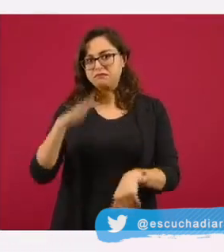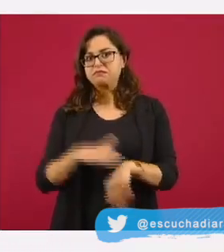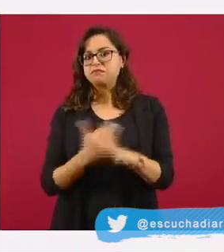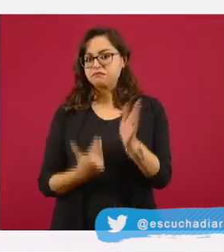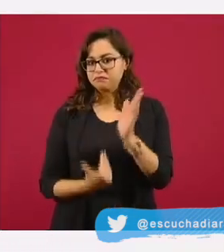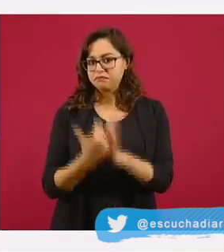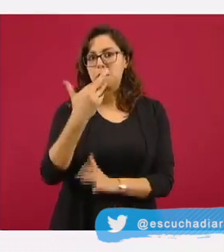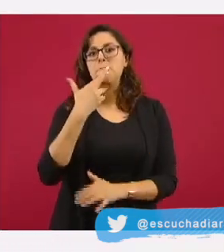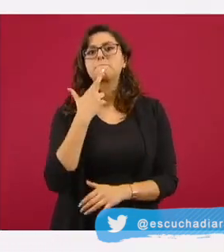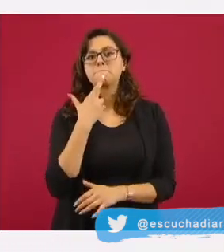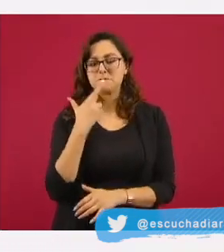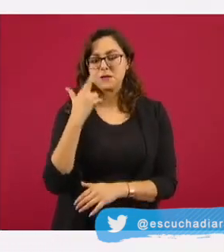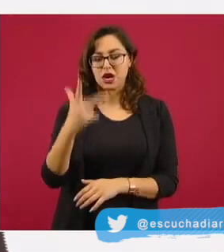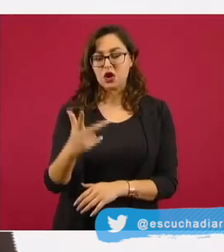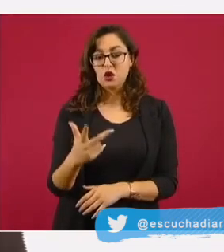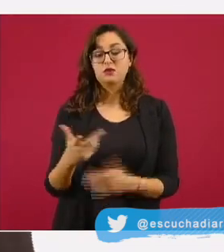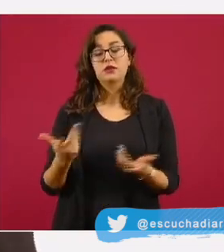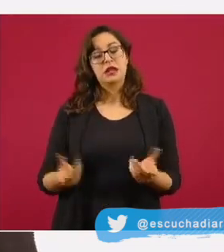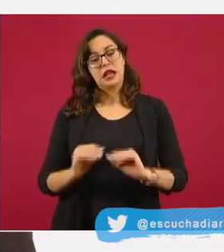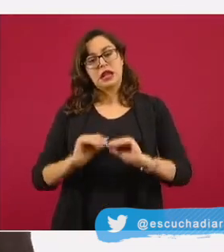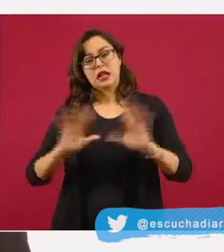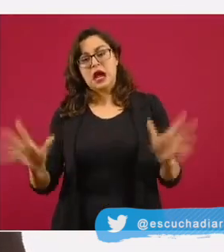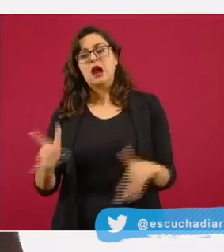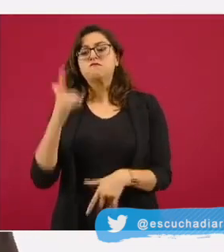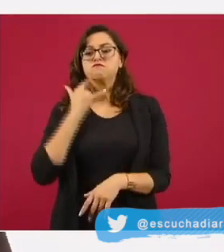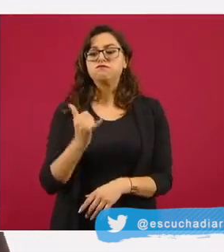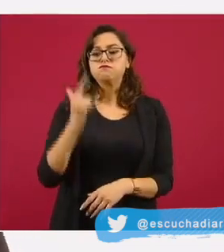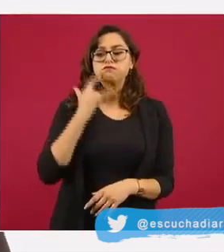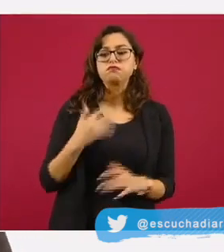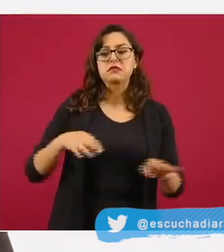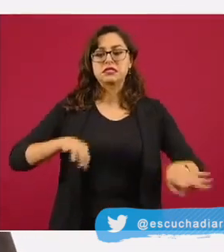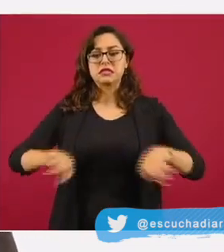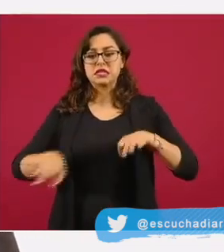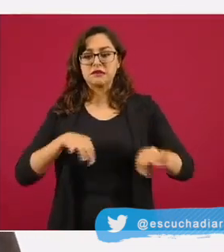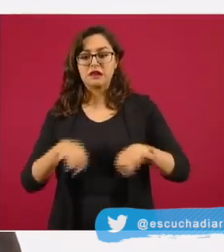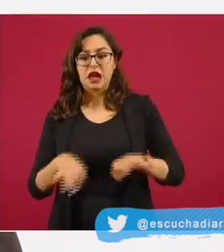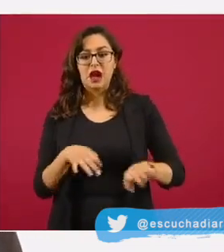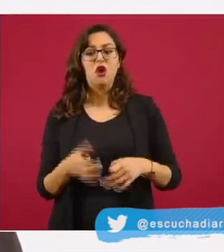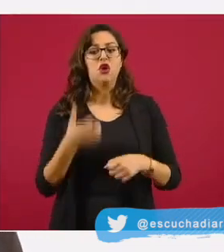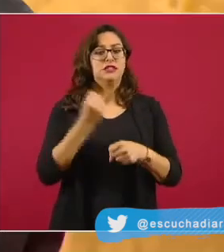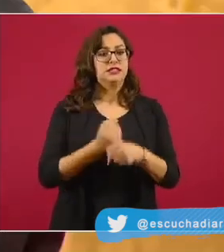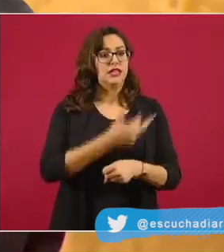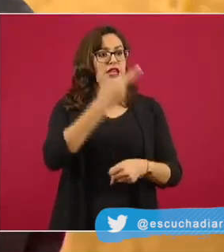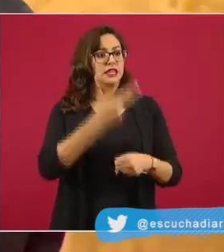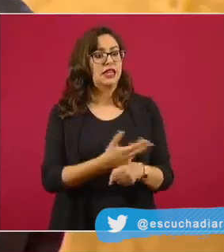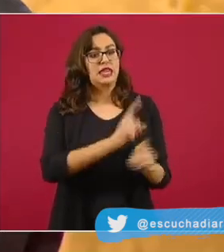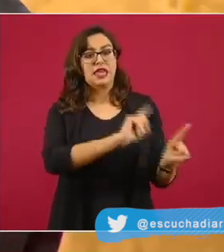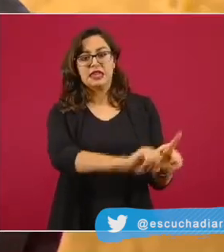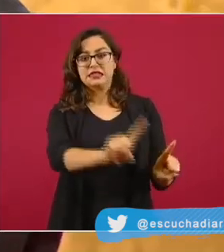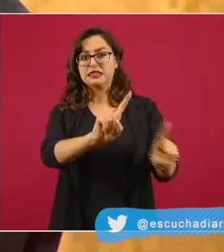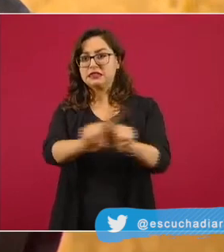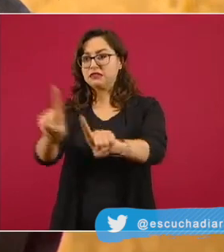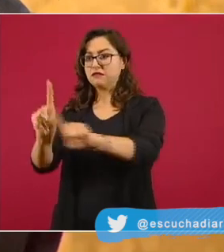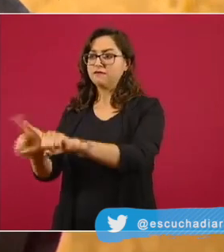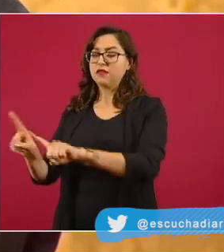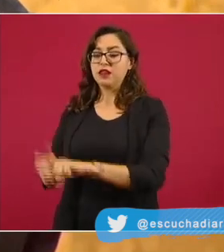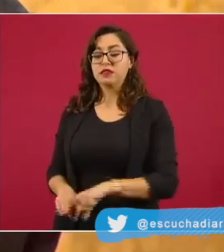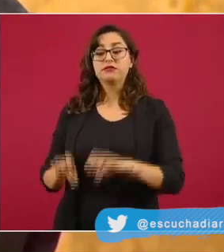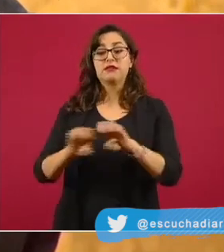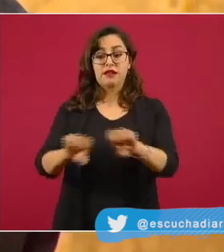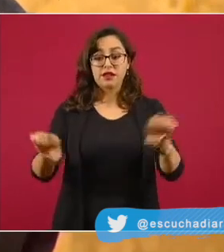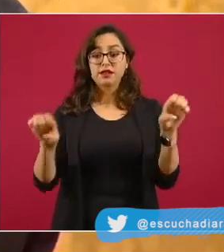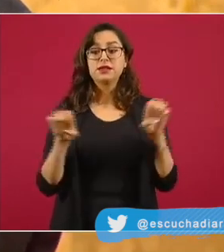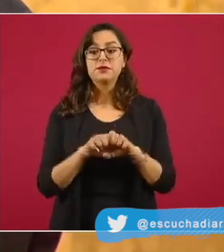es fruto del trabajo perseverante y coordinado de las secretarías y organismos que integran el Gabinete